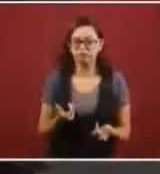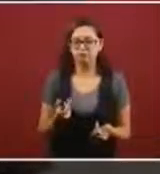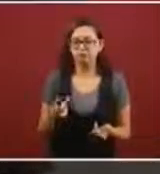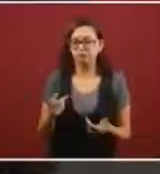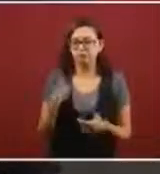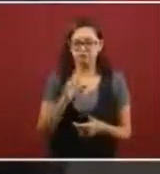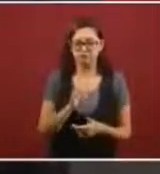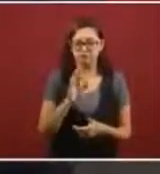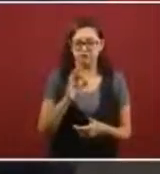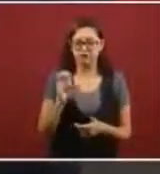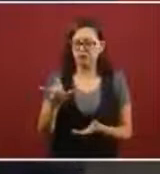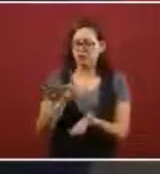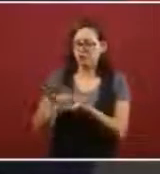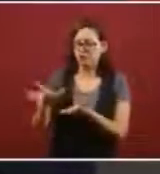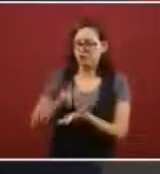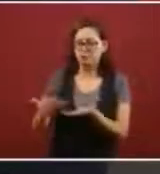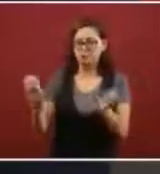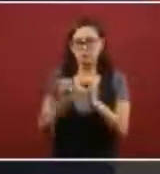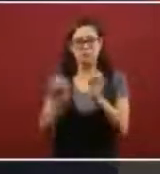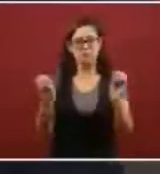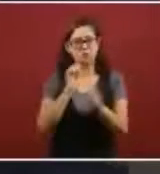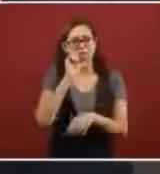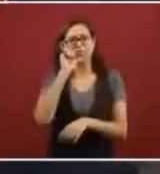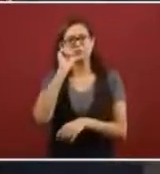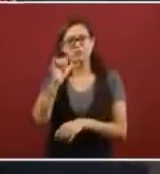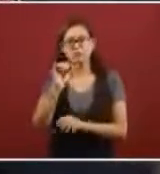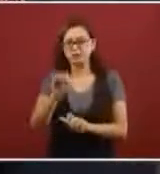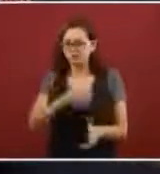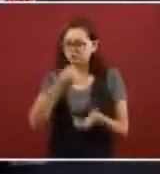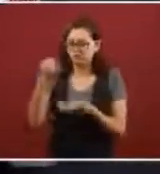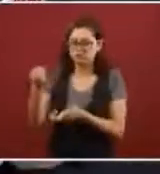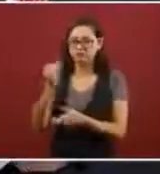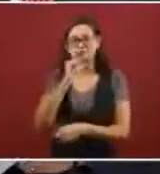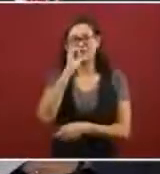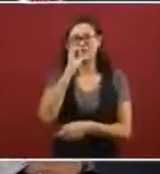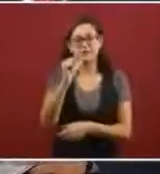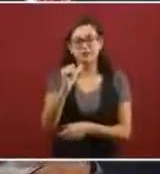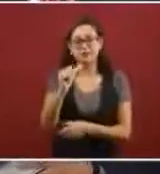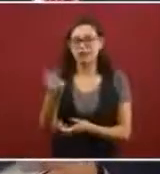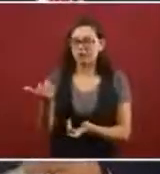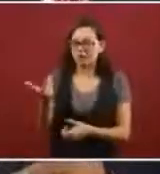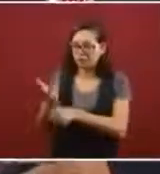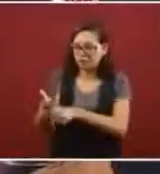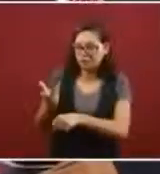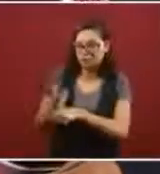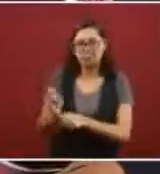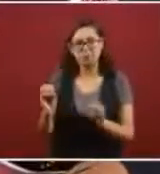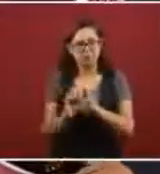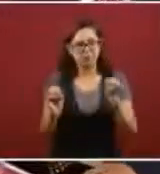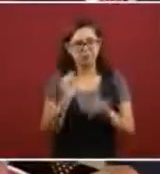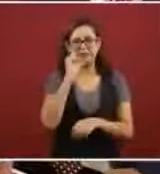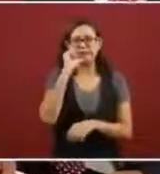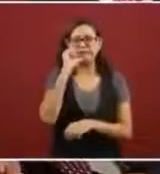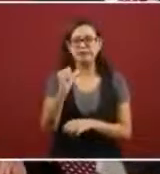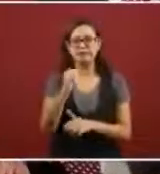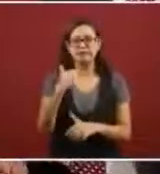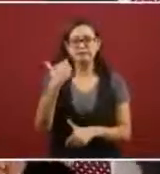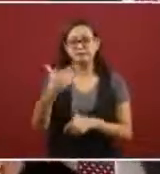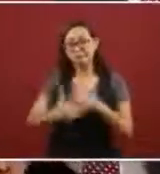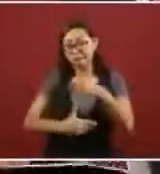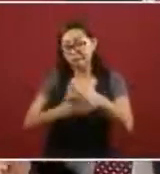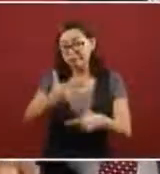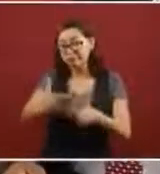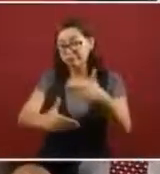apoyar a la Comisión Federal de Electricidad con recursos, con presupuesto, íbamos a